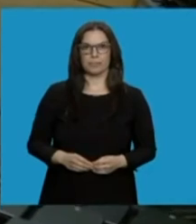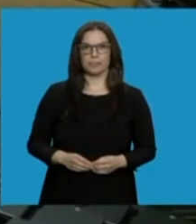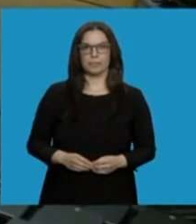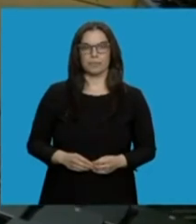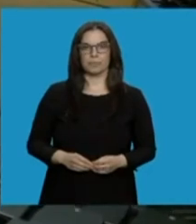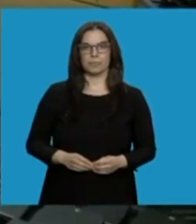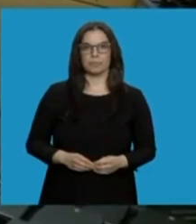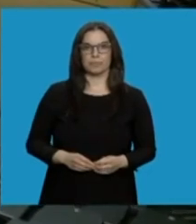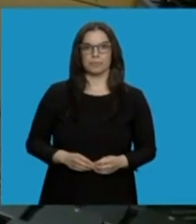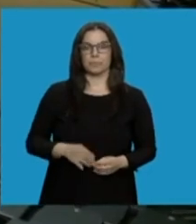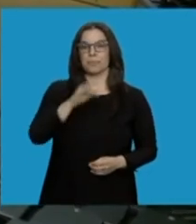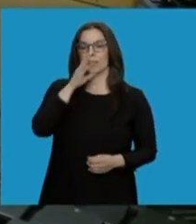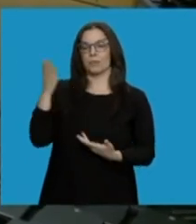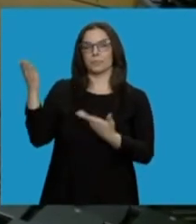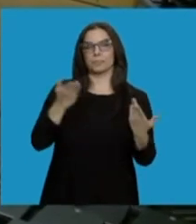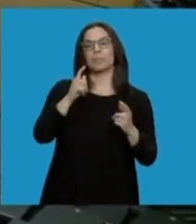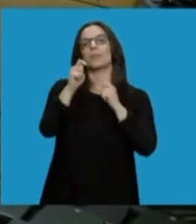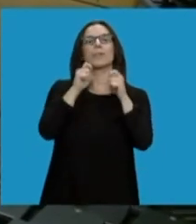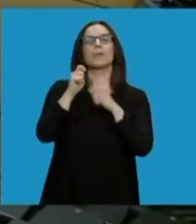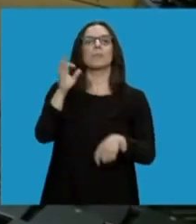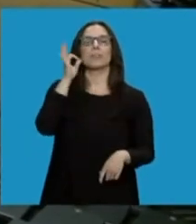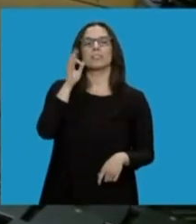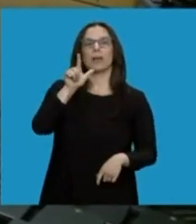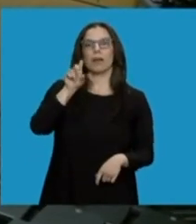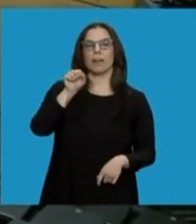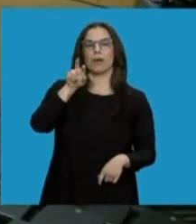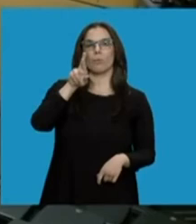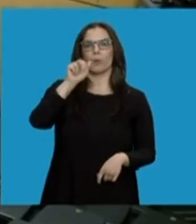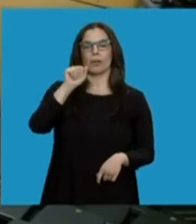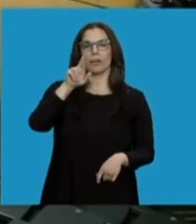Con todos ustedes, la periodista Laura Ríos.